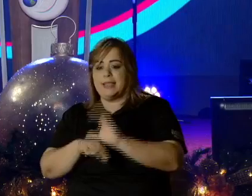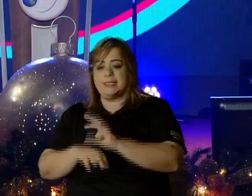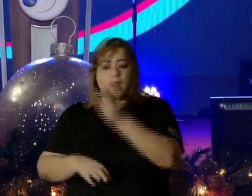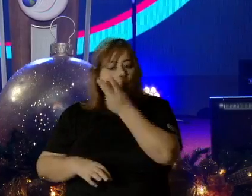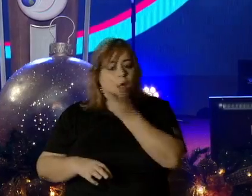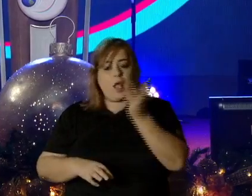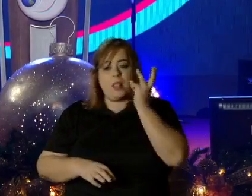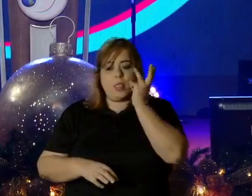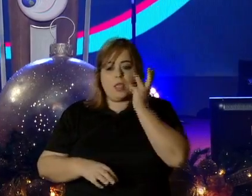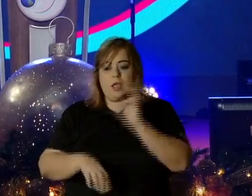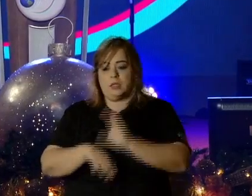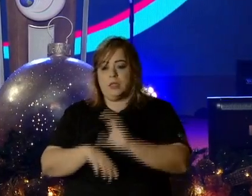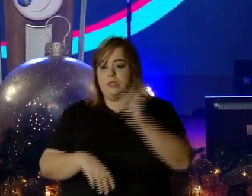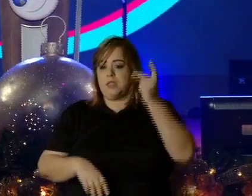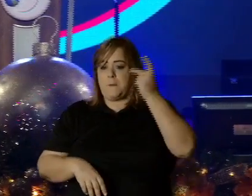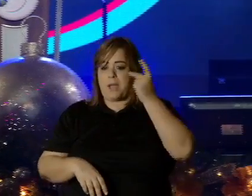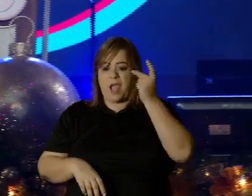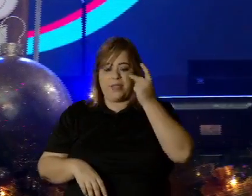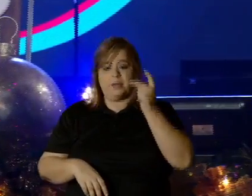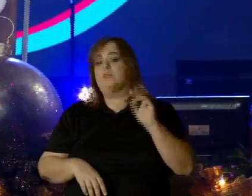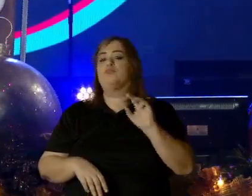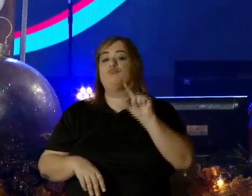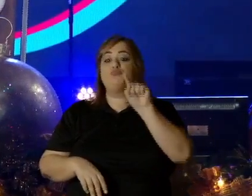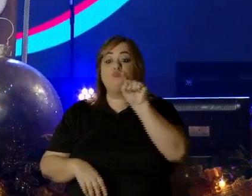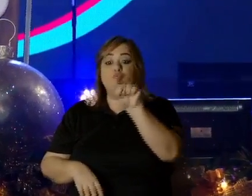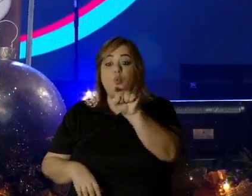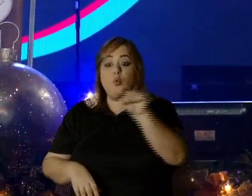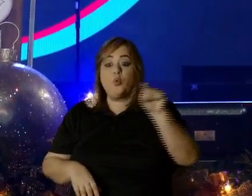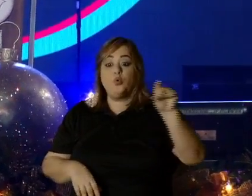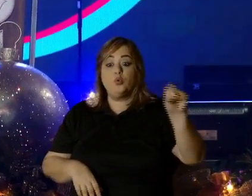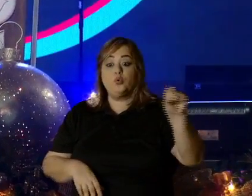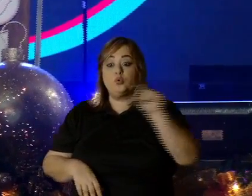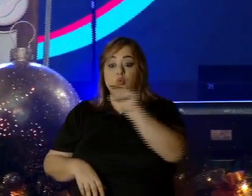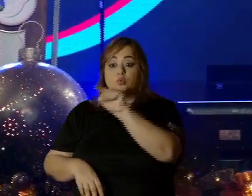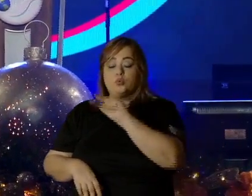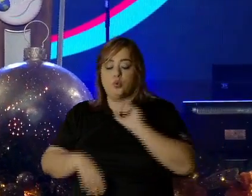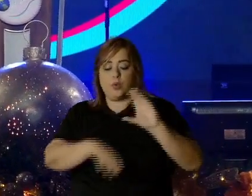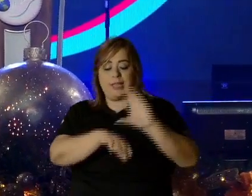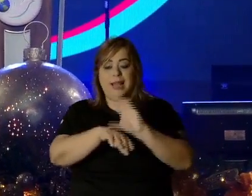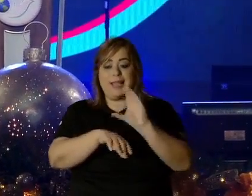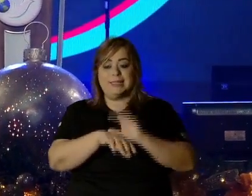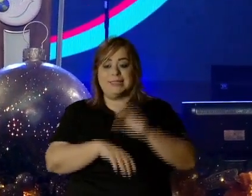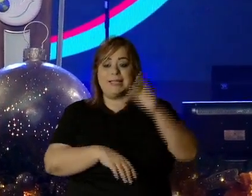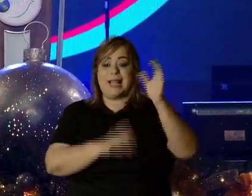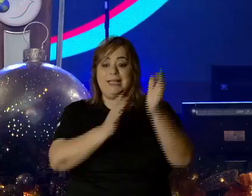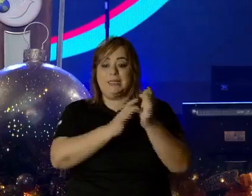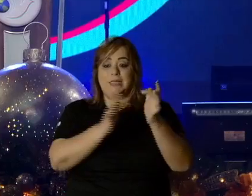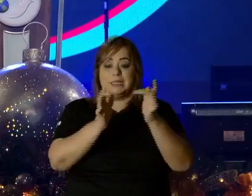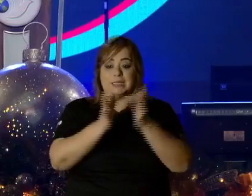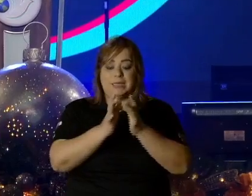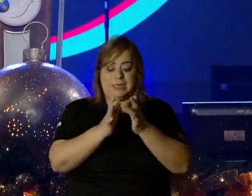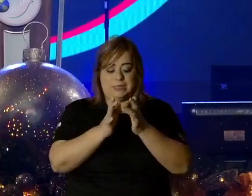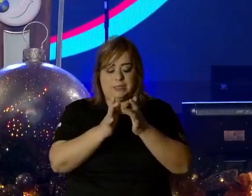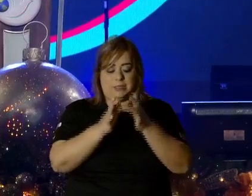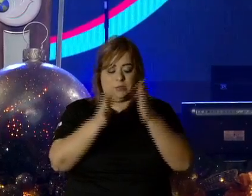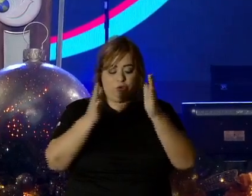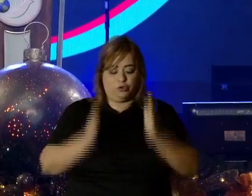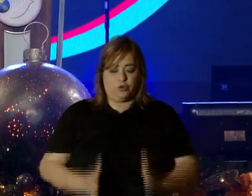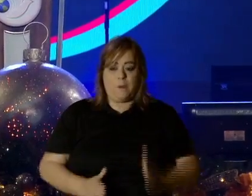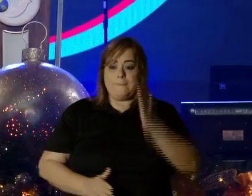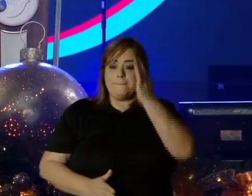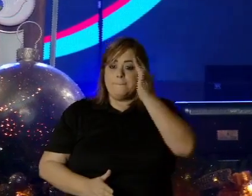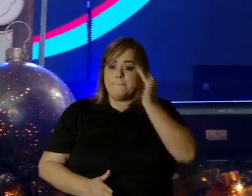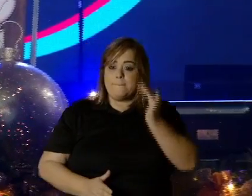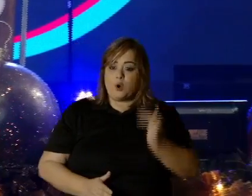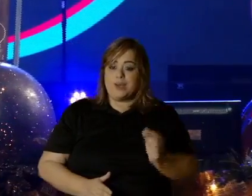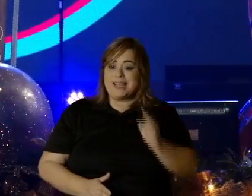Pablo, tú no eres la iglesia de un concilio, tú eres la iglesia de Cristo. El que pagó el precio por tu salvación y la mía se